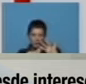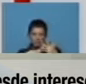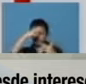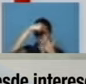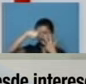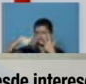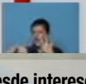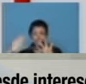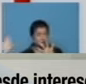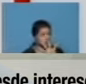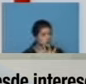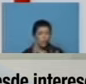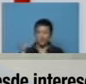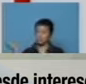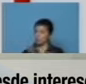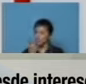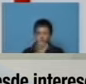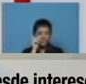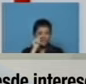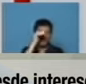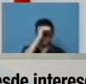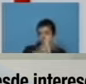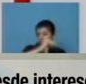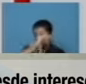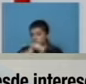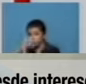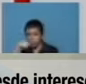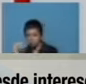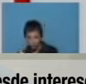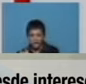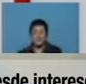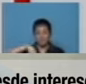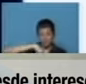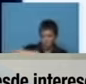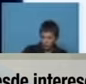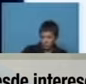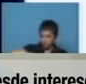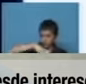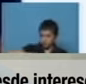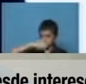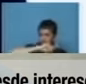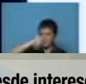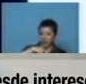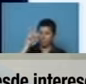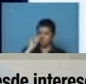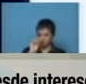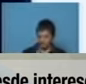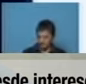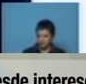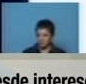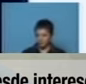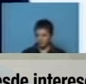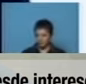todos cayeron en la producción, en la actividad de perforación, que es precisamente la que genera actividad